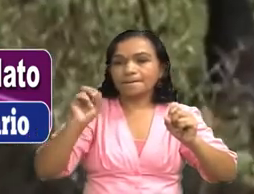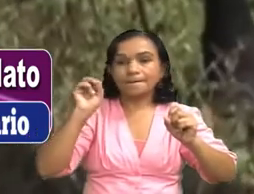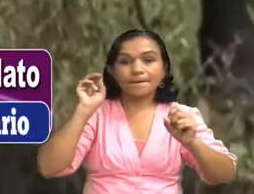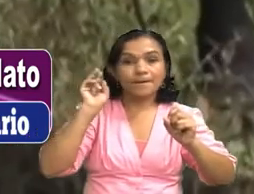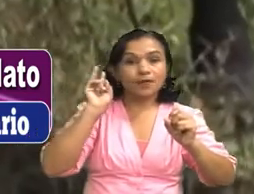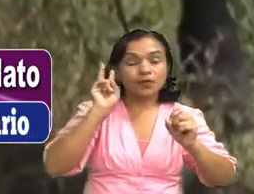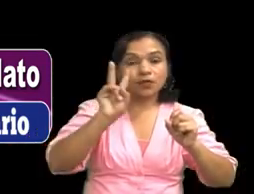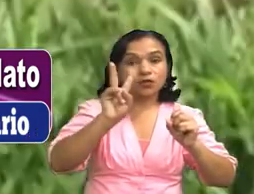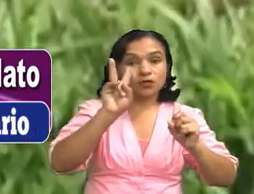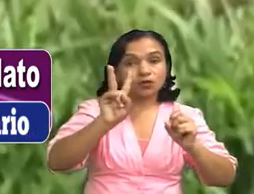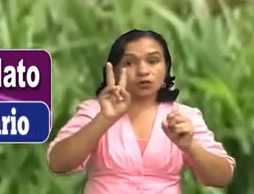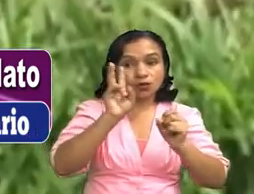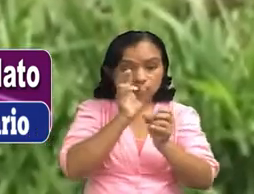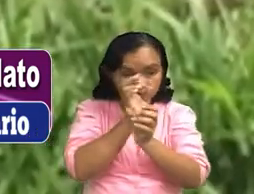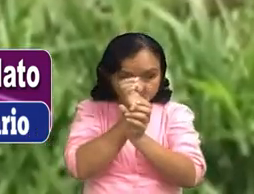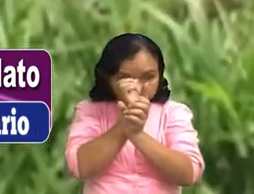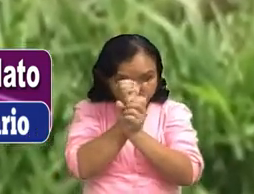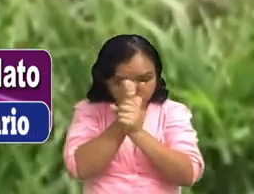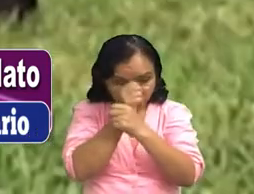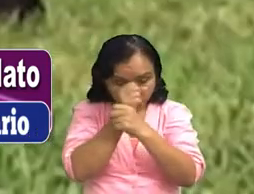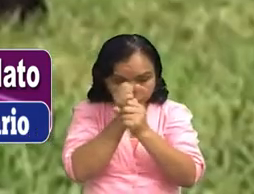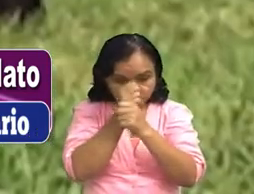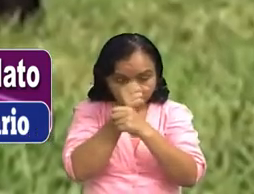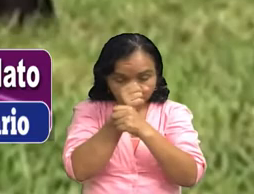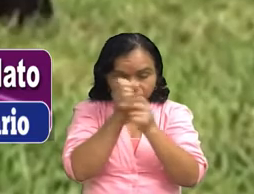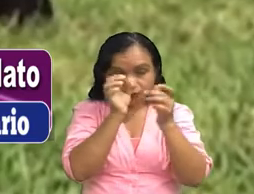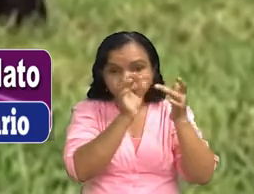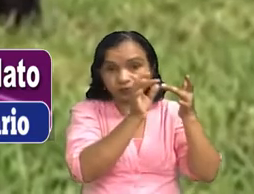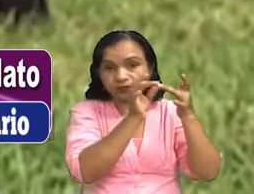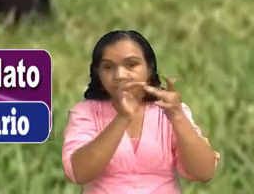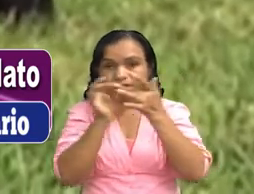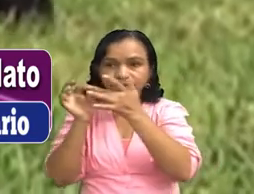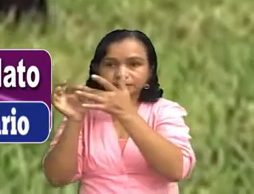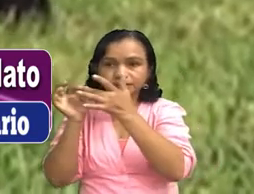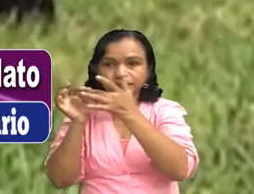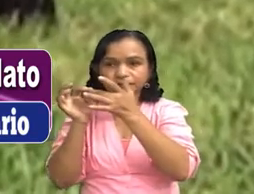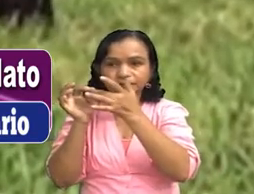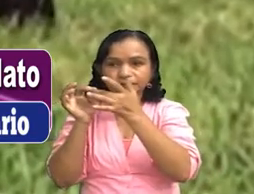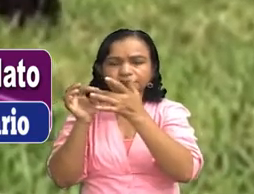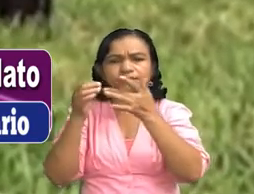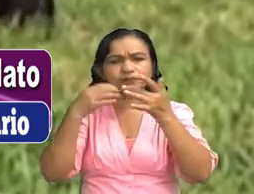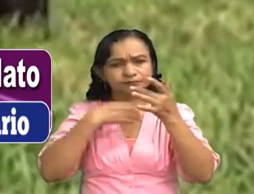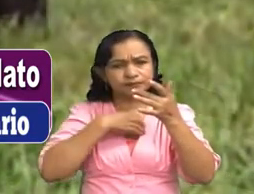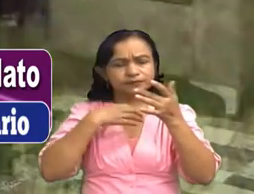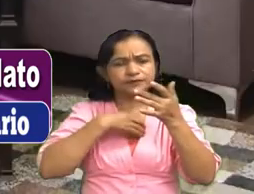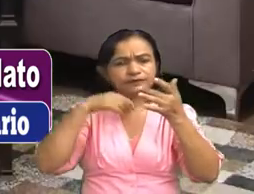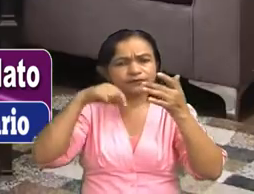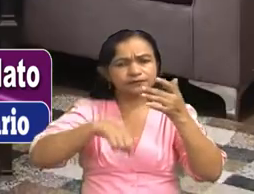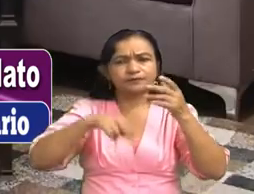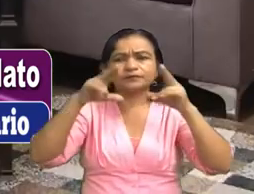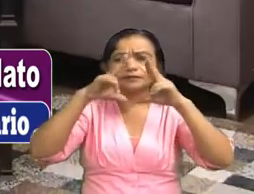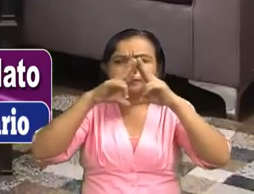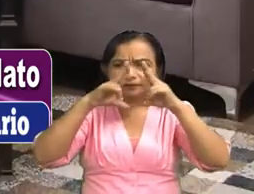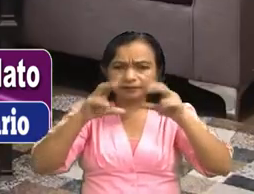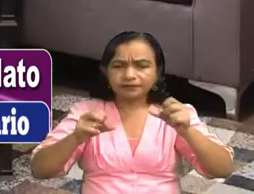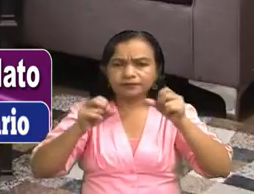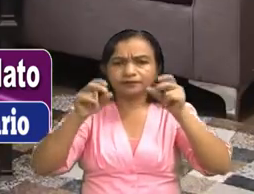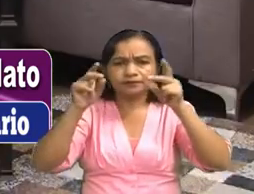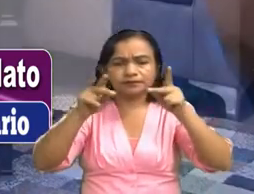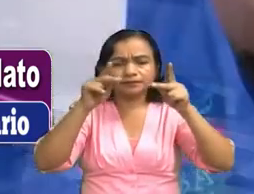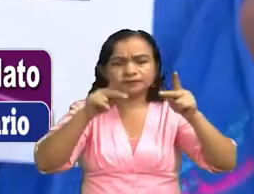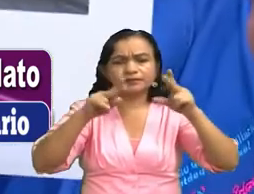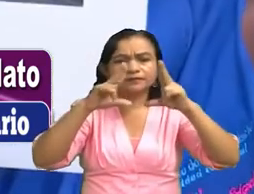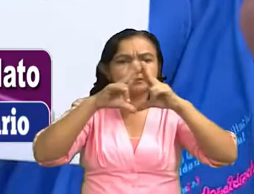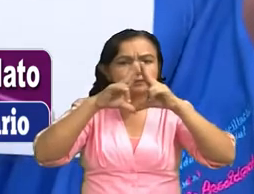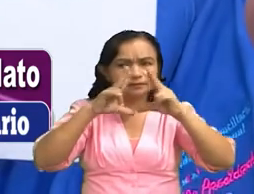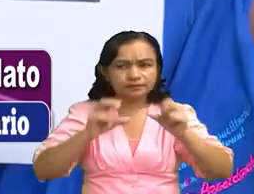laboratorios móviles de alta tecnología. Lo diseñamos técnicos nicaragüenses, con arquitectos